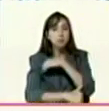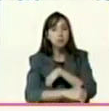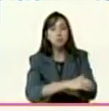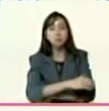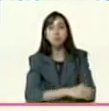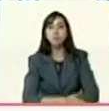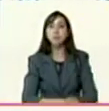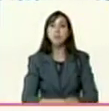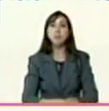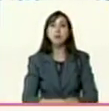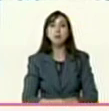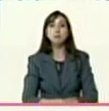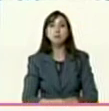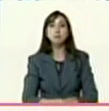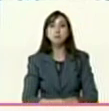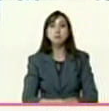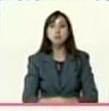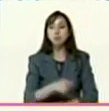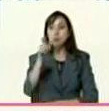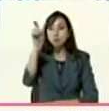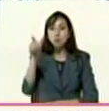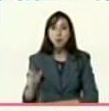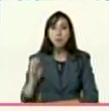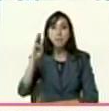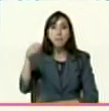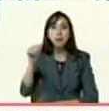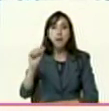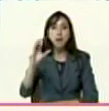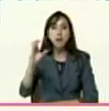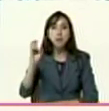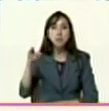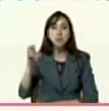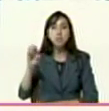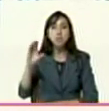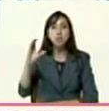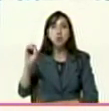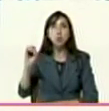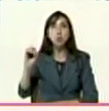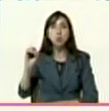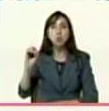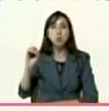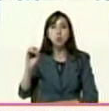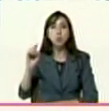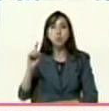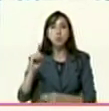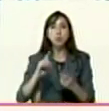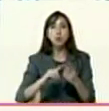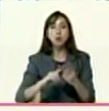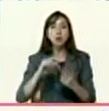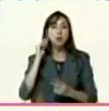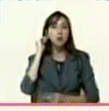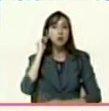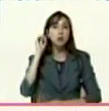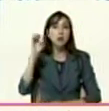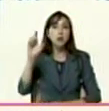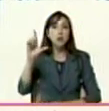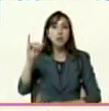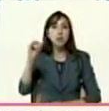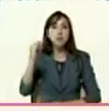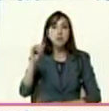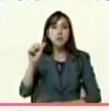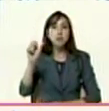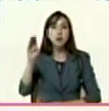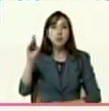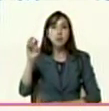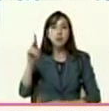Que los ciudadanos Luis Augusto Pacheco Rodríguez, María Elizabeth Lizardo de Jiménez, John Mireya Bilbao